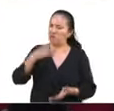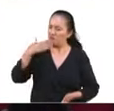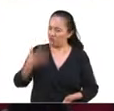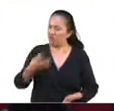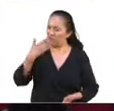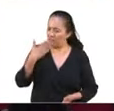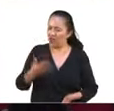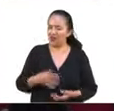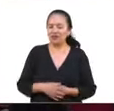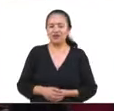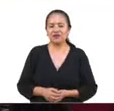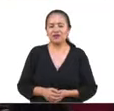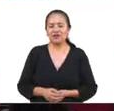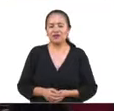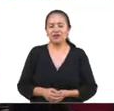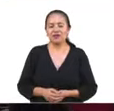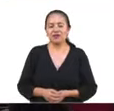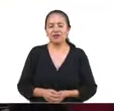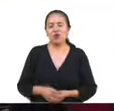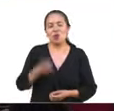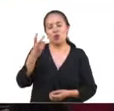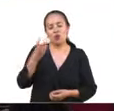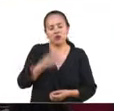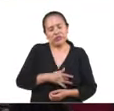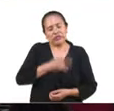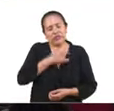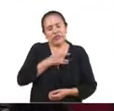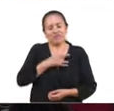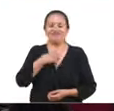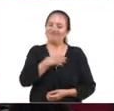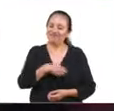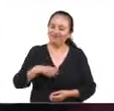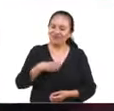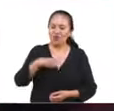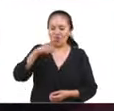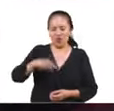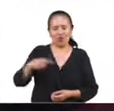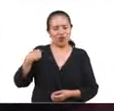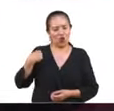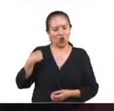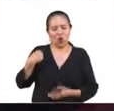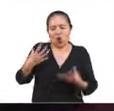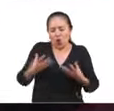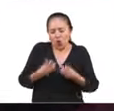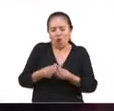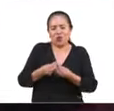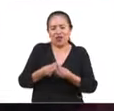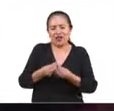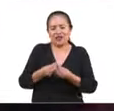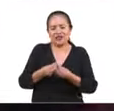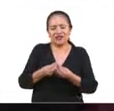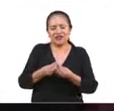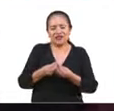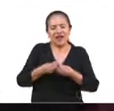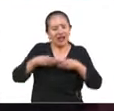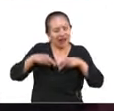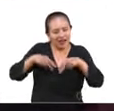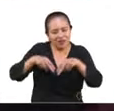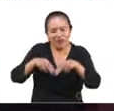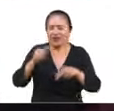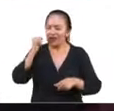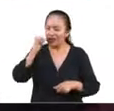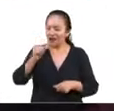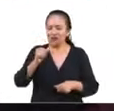dicha. Por eso me siento dichosa de caminar con ustedes hombro a hombro, les admiro y les respeto como no